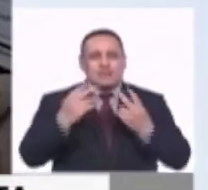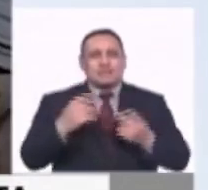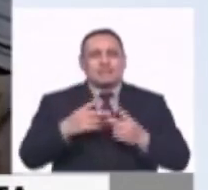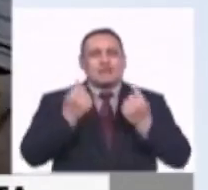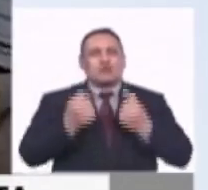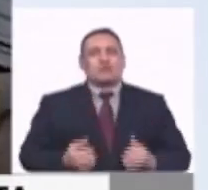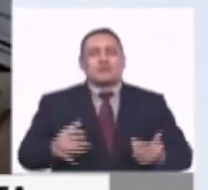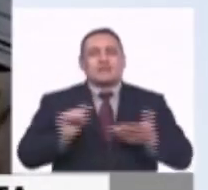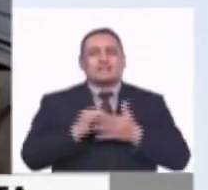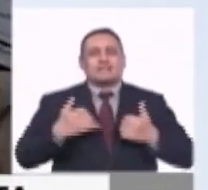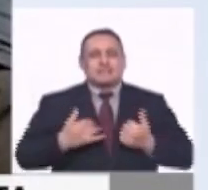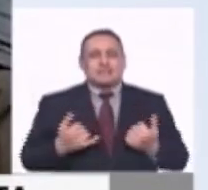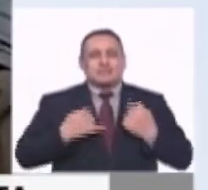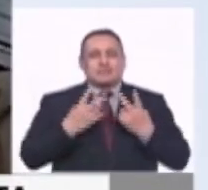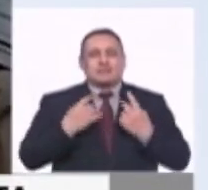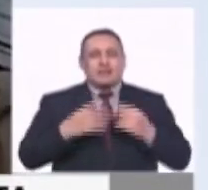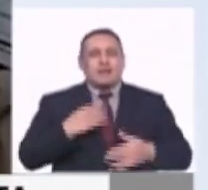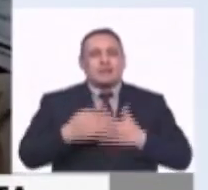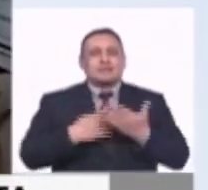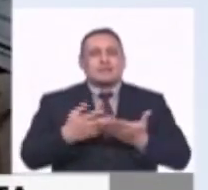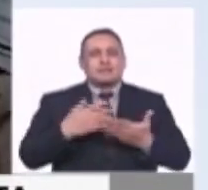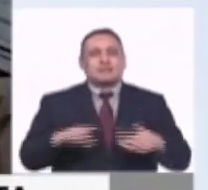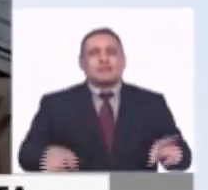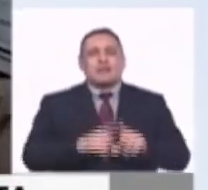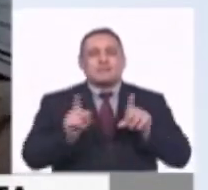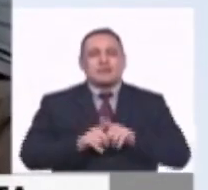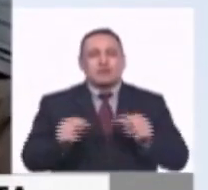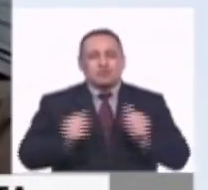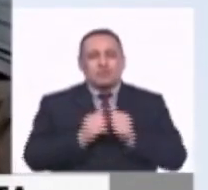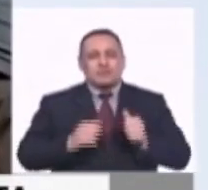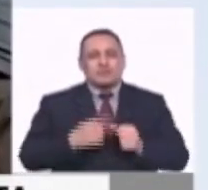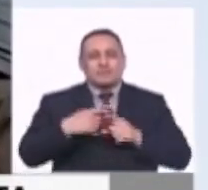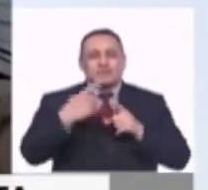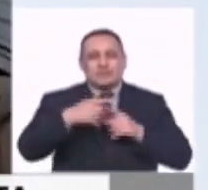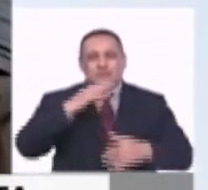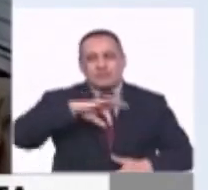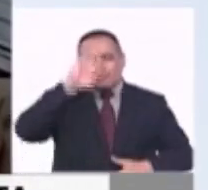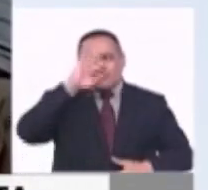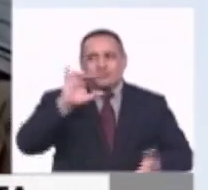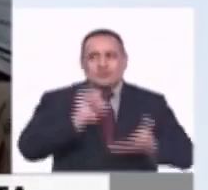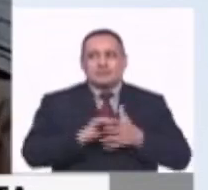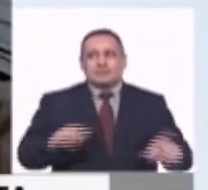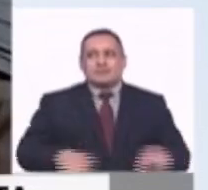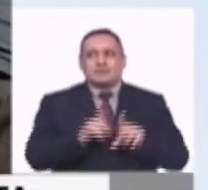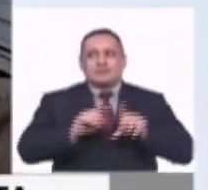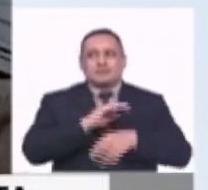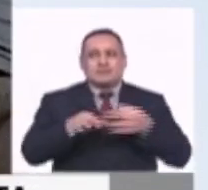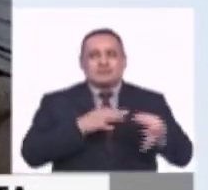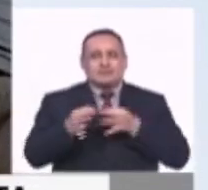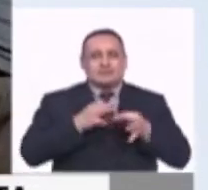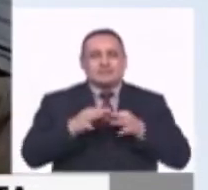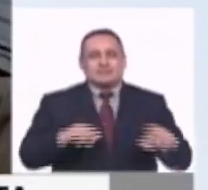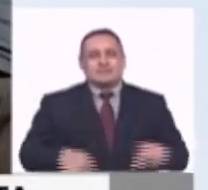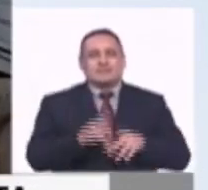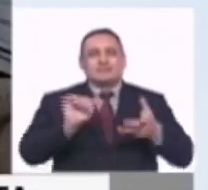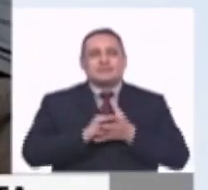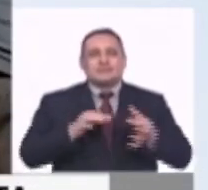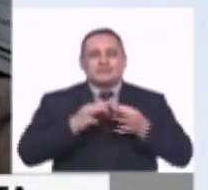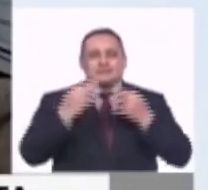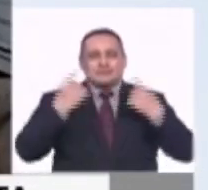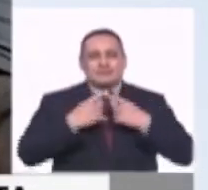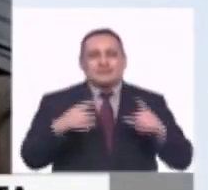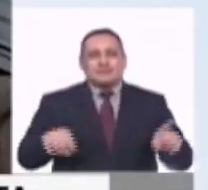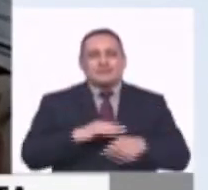económica que les ha afectado, y asimismo también la pandemia que hoy ha dejado como herencia es la quiebra de muchas